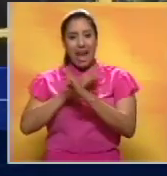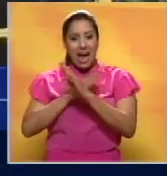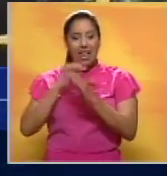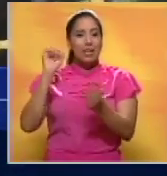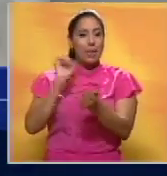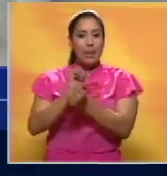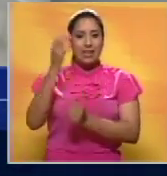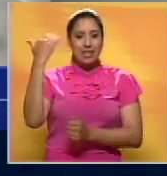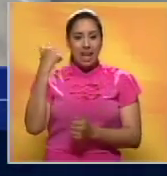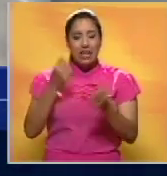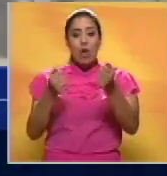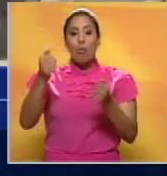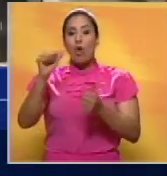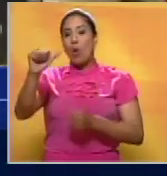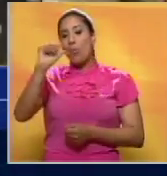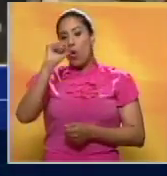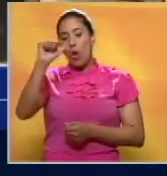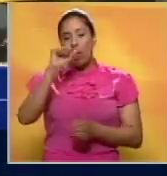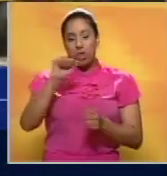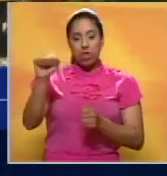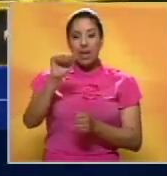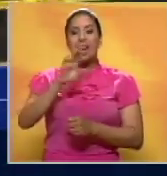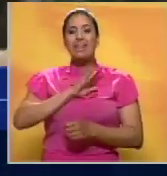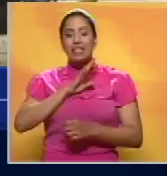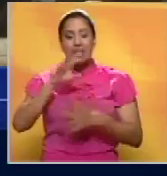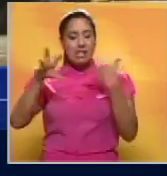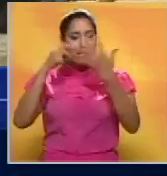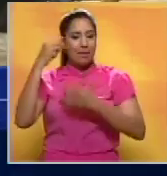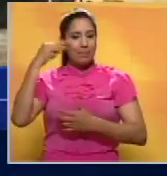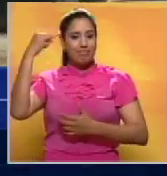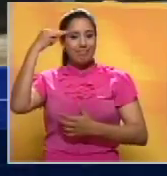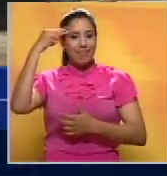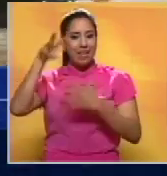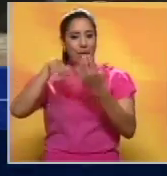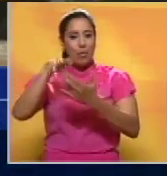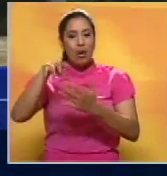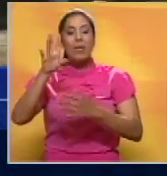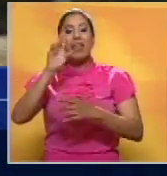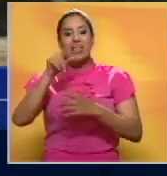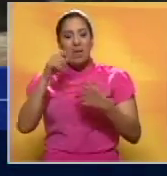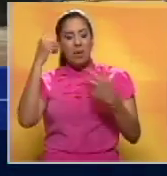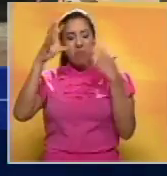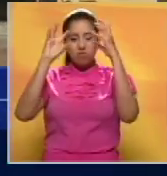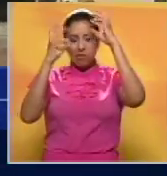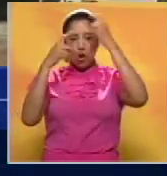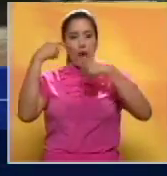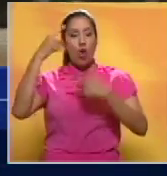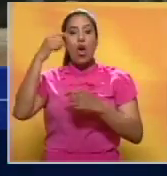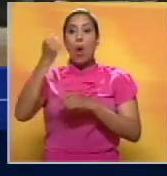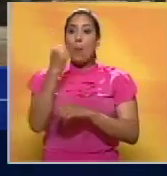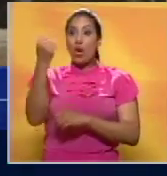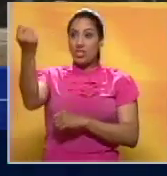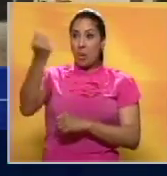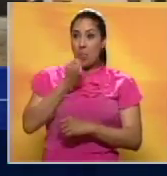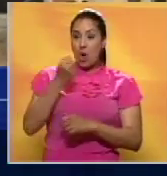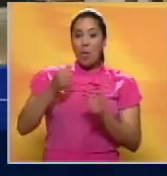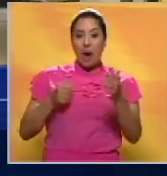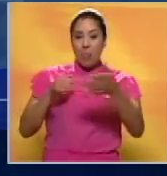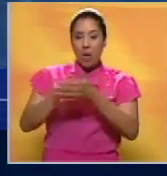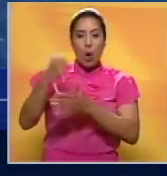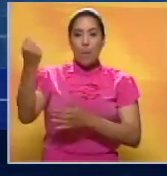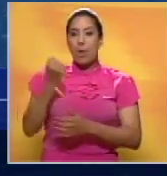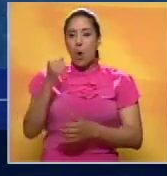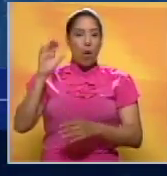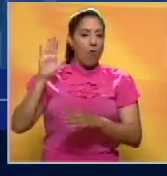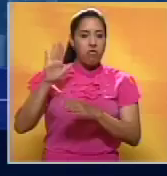detenido anteriormente por conducir ebrio, sufría de alteraciones psíquicas y estaba convencido de que la policía lo mataría luego de chocar su vehículo